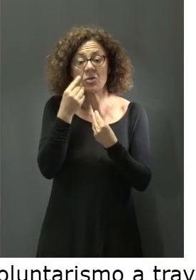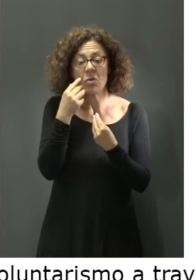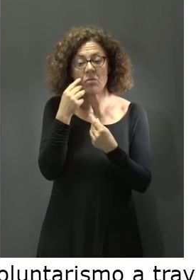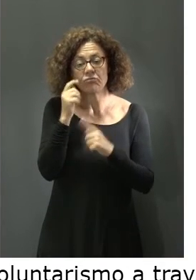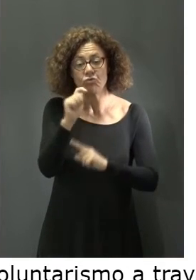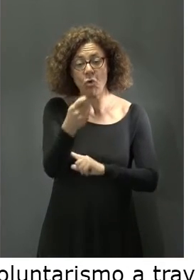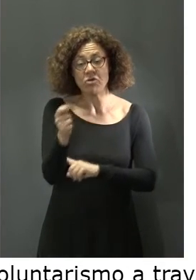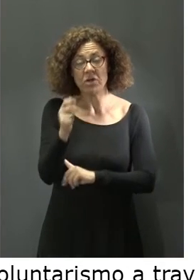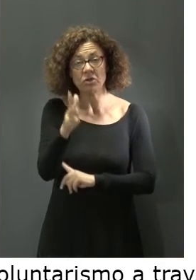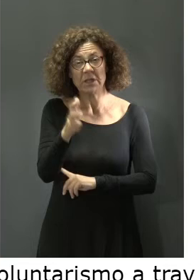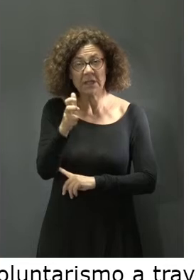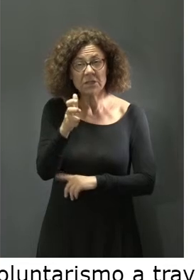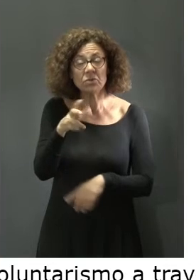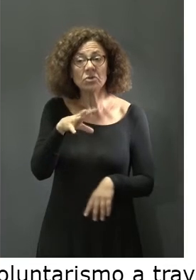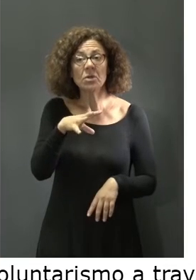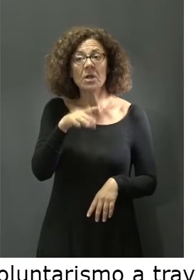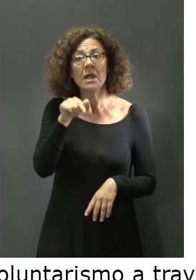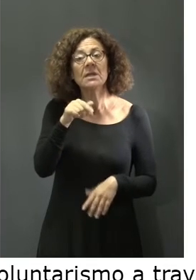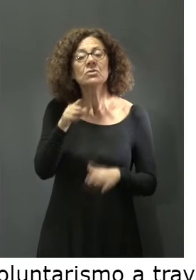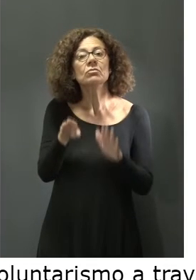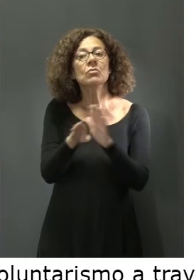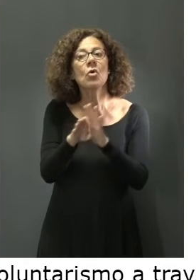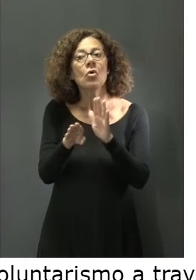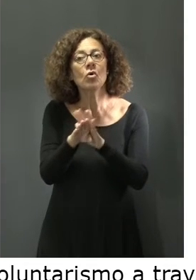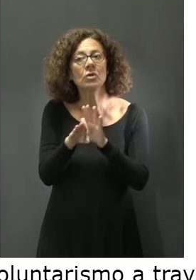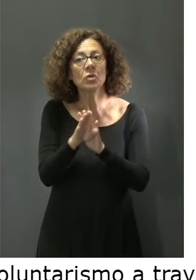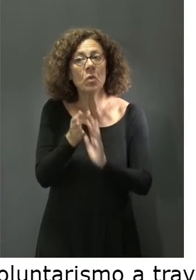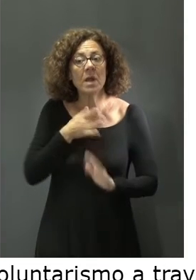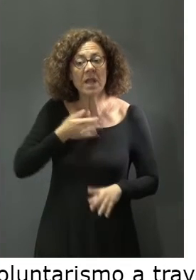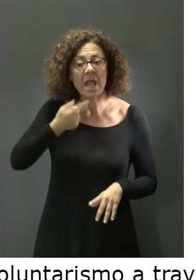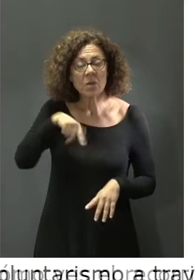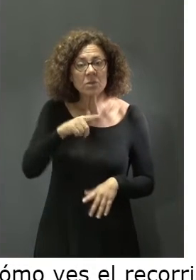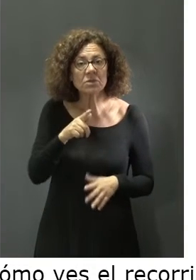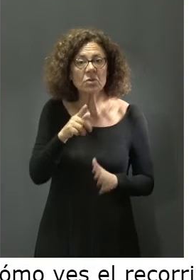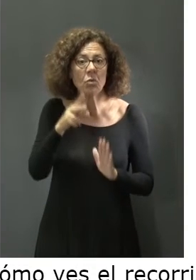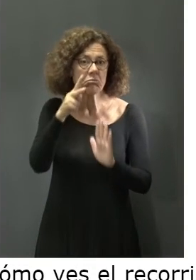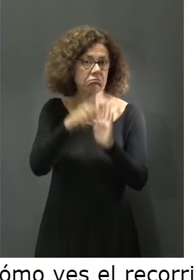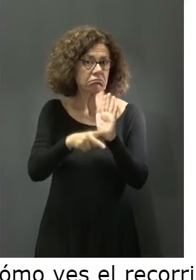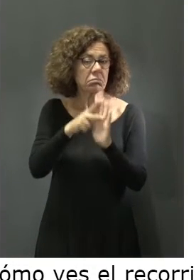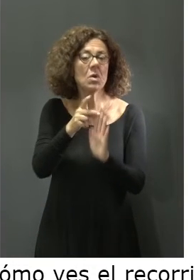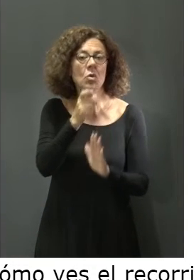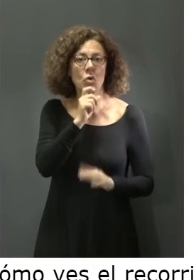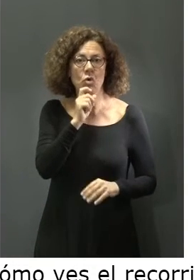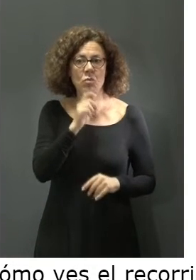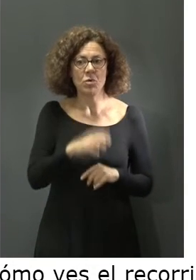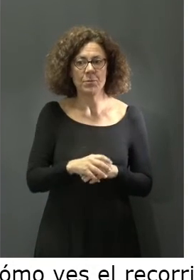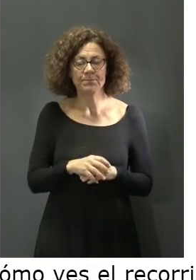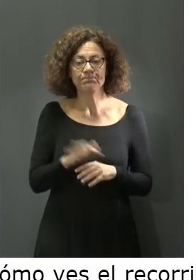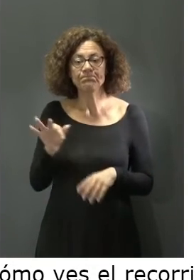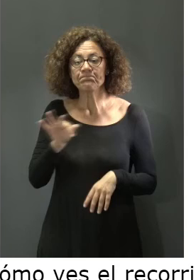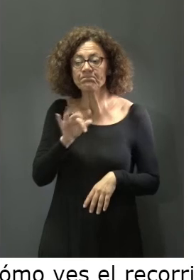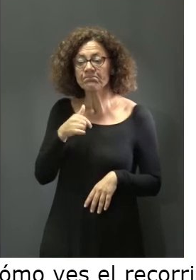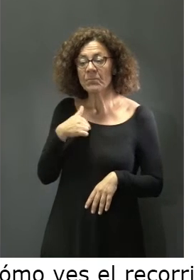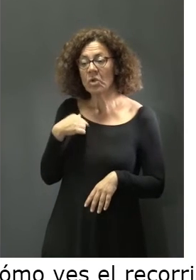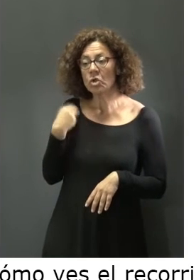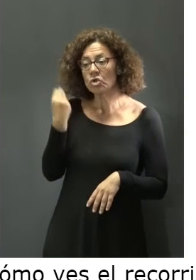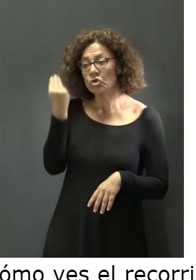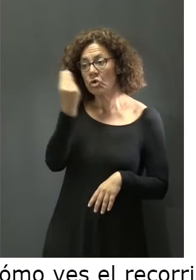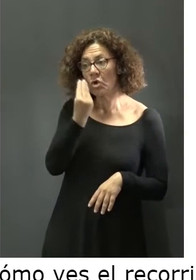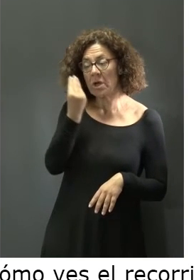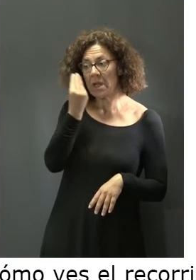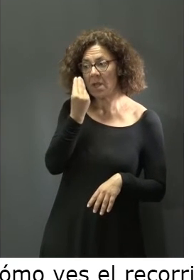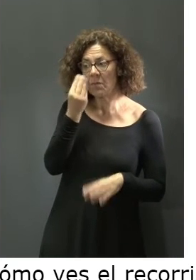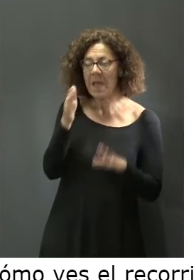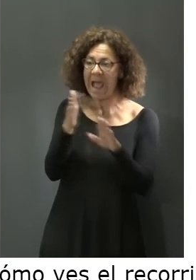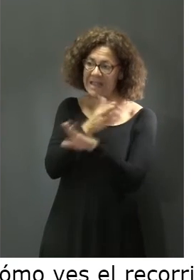los derechos, que esto cómo va a continuar en nuestro ordenamiento? Yo creo que antes